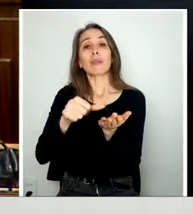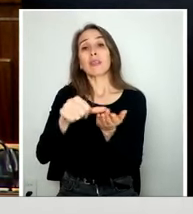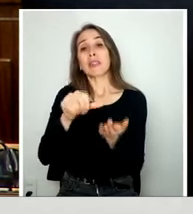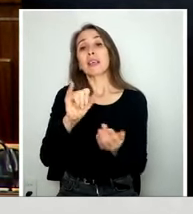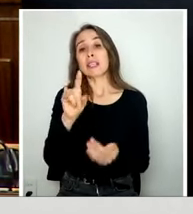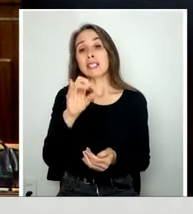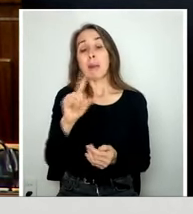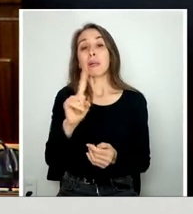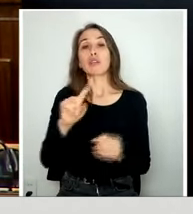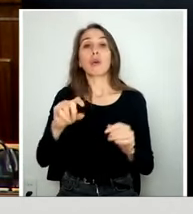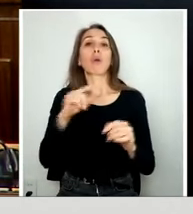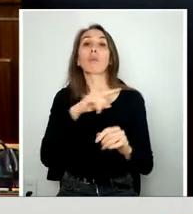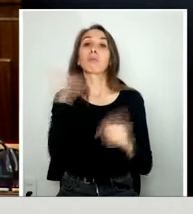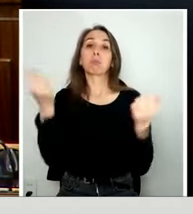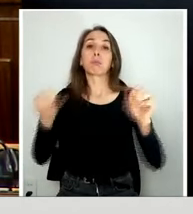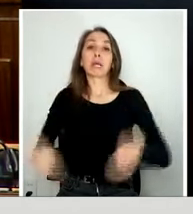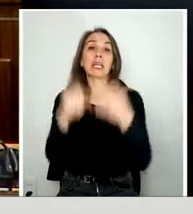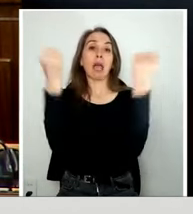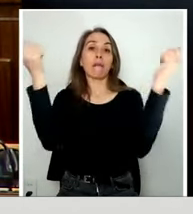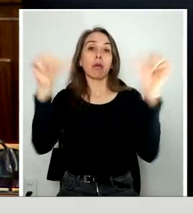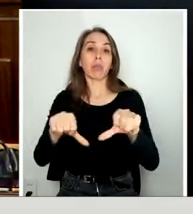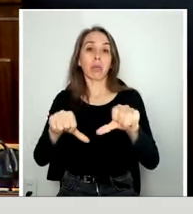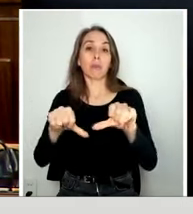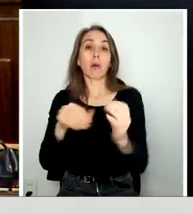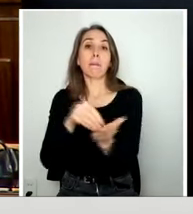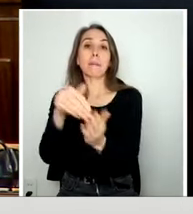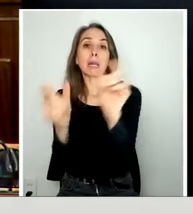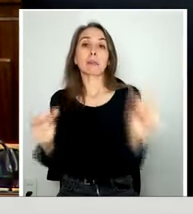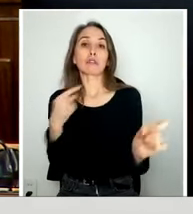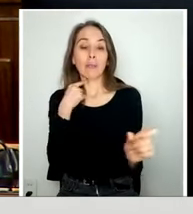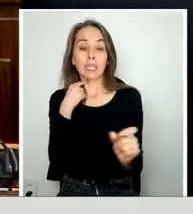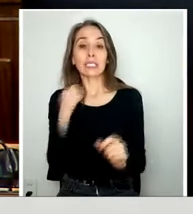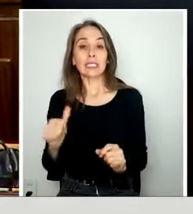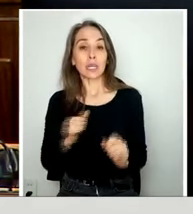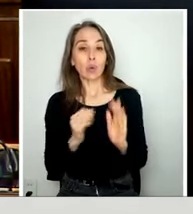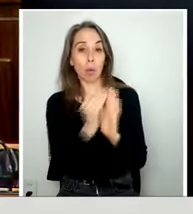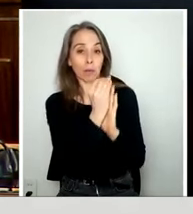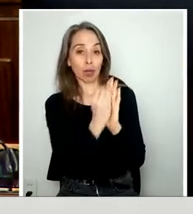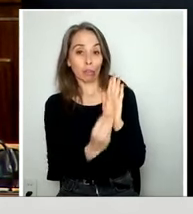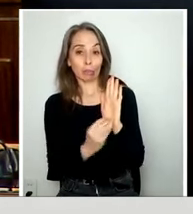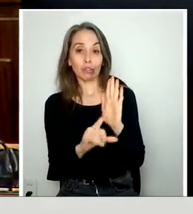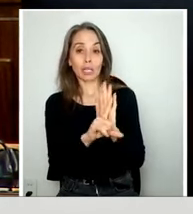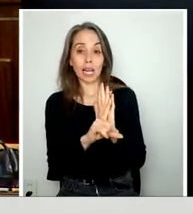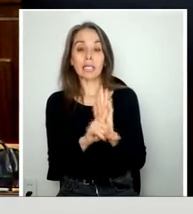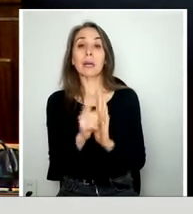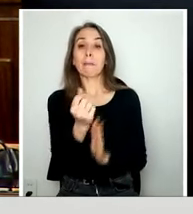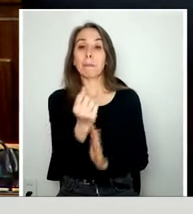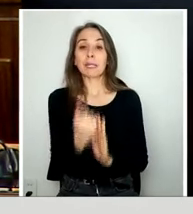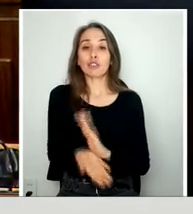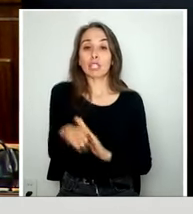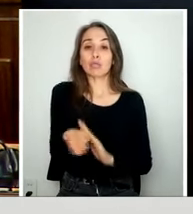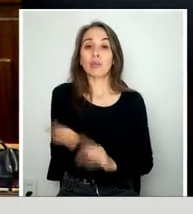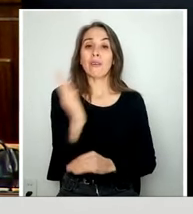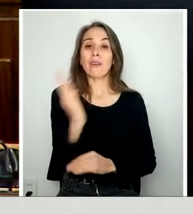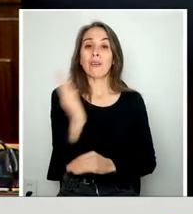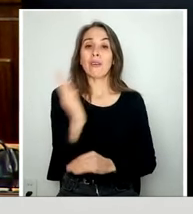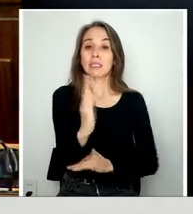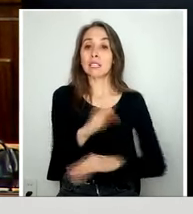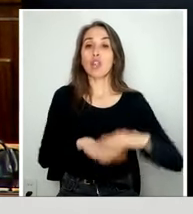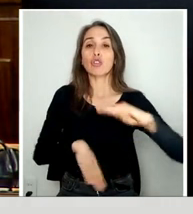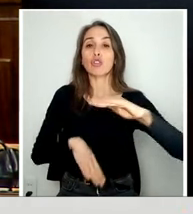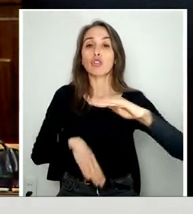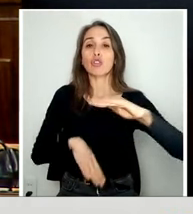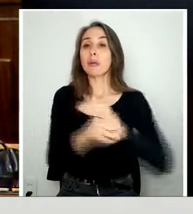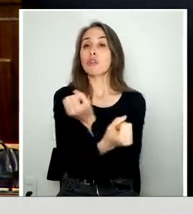así de cumplirse con los parámetros establecidos en la ley el reajuste de precio base no podrá ser susceptible